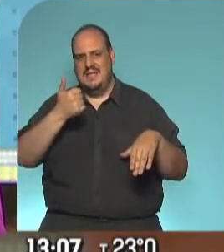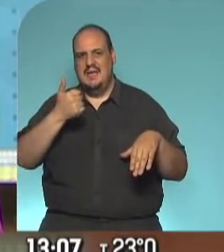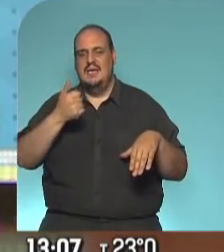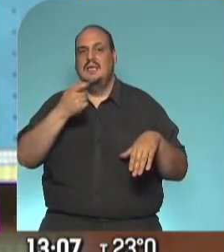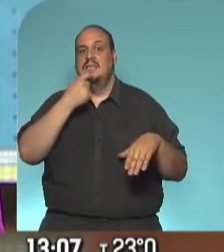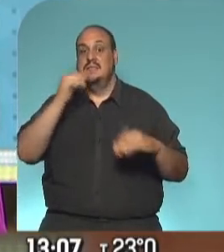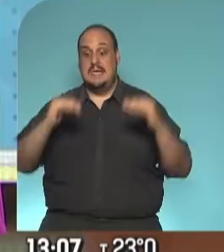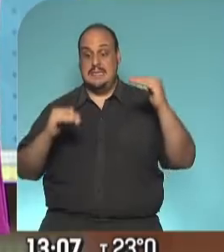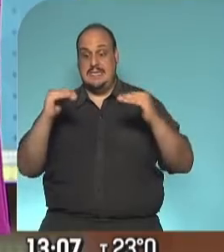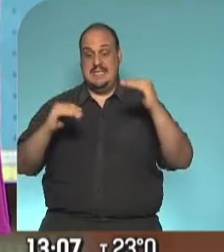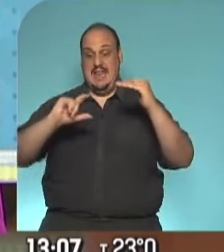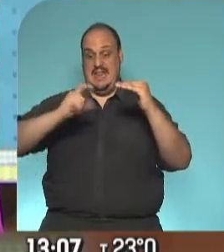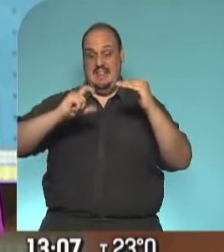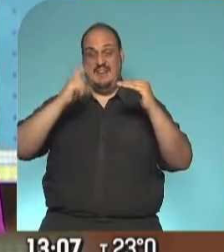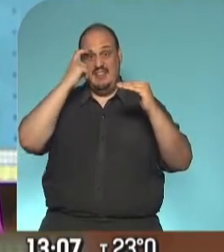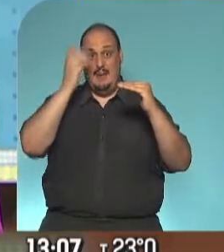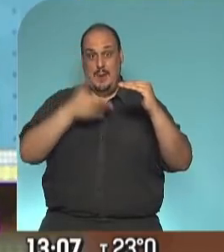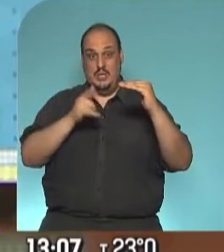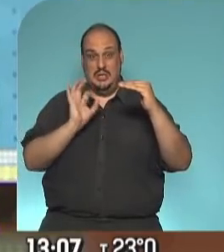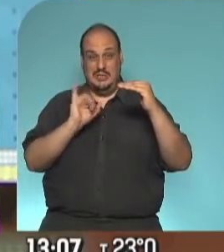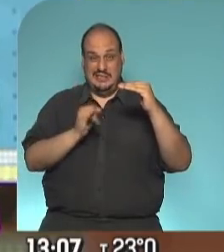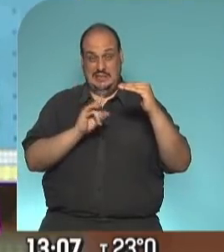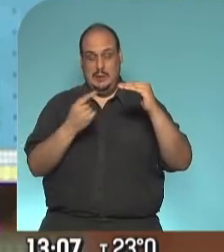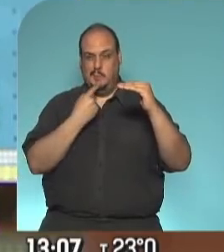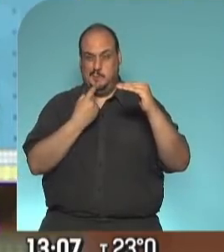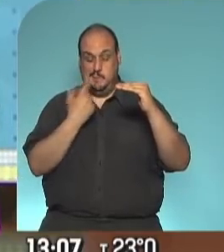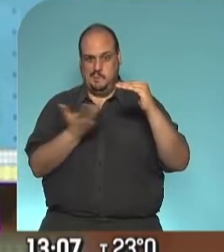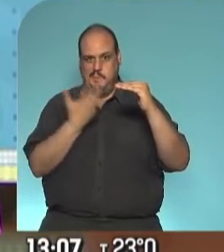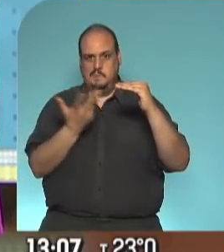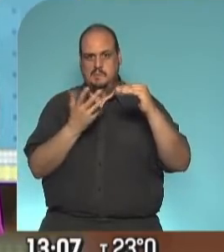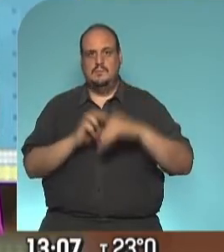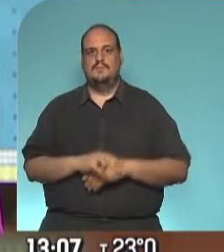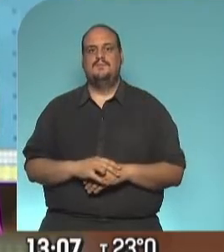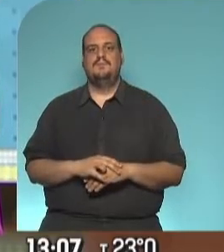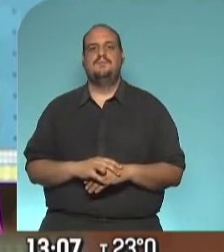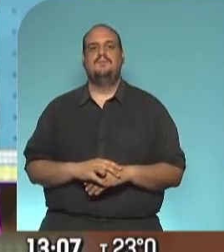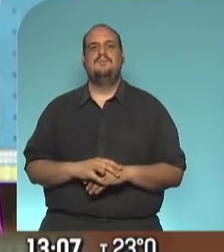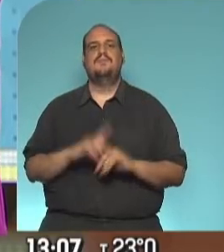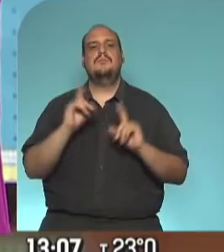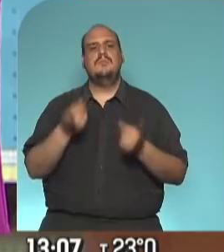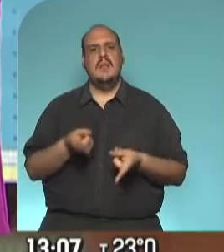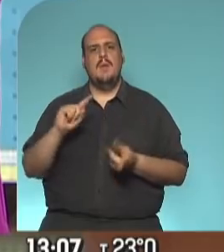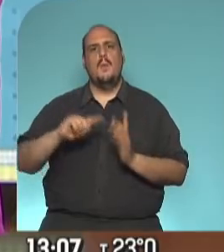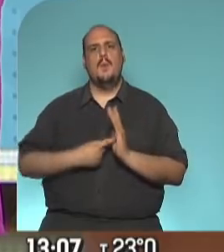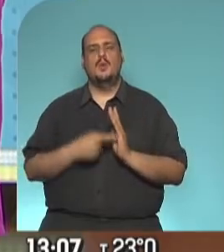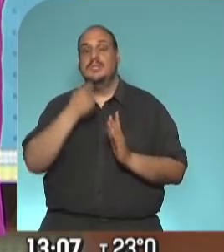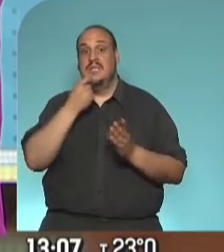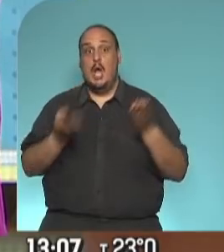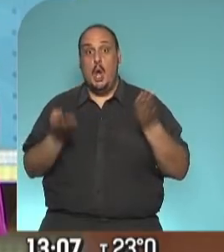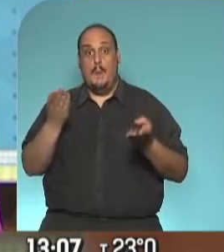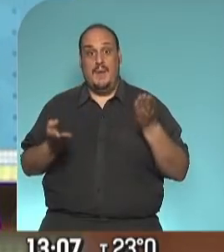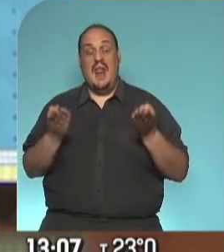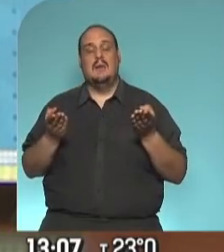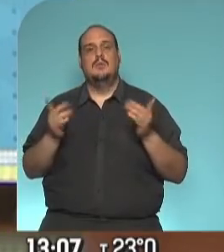o no alcanzaría ese 10% de diferencia de los votos. Y acá una de las cuestiones, si hacemos comparativamente,